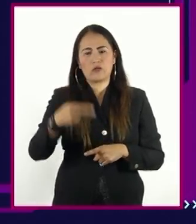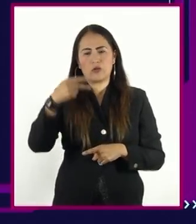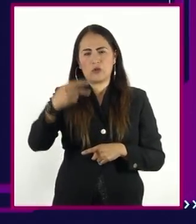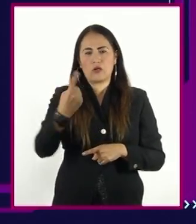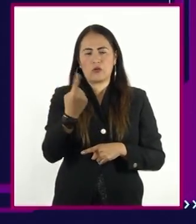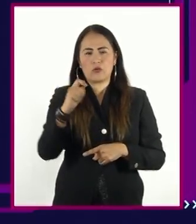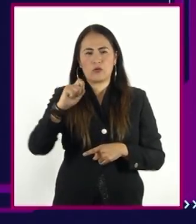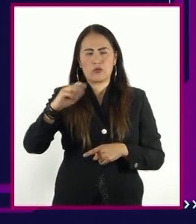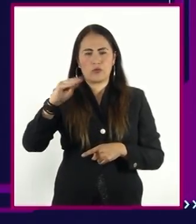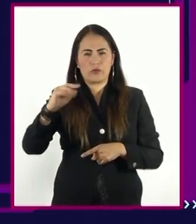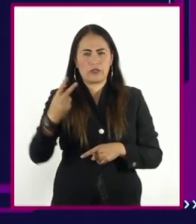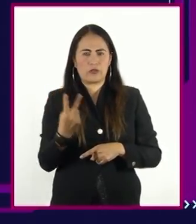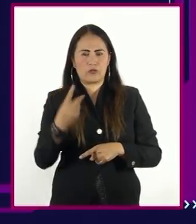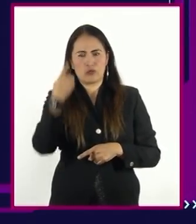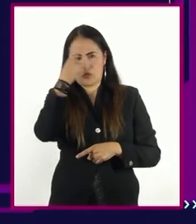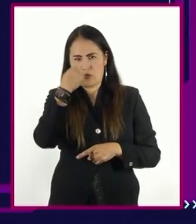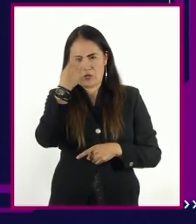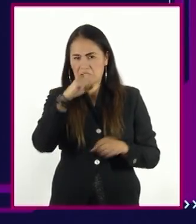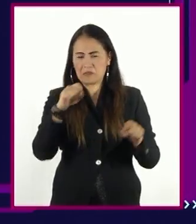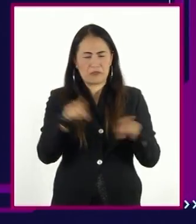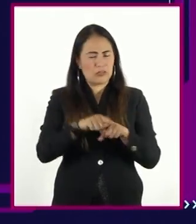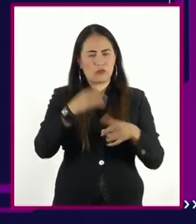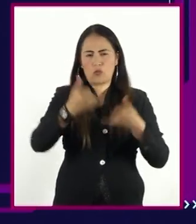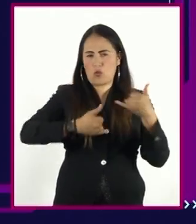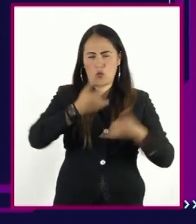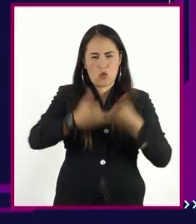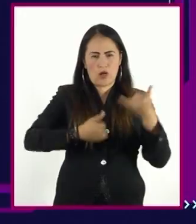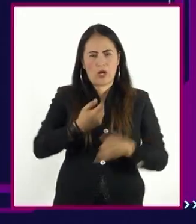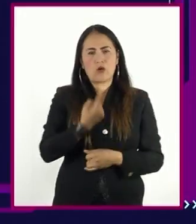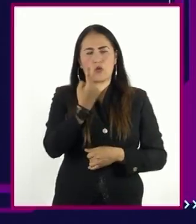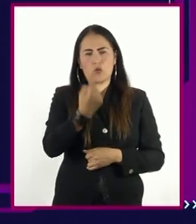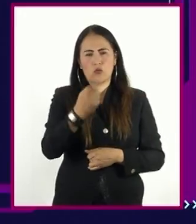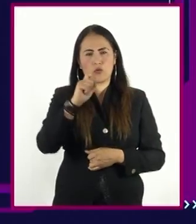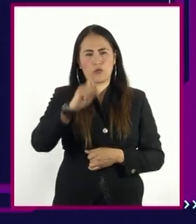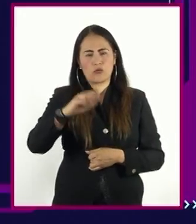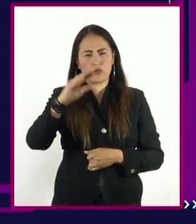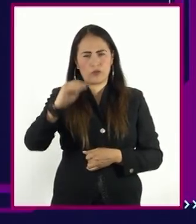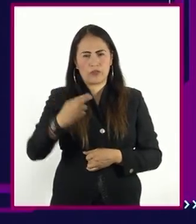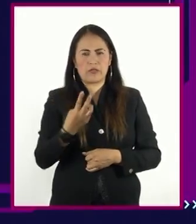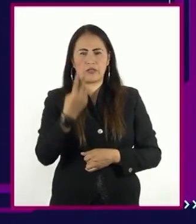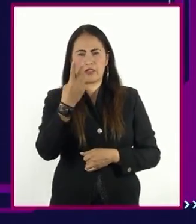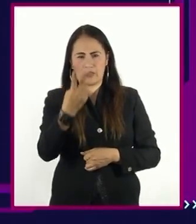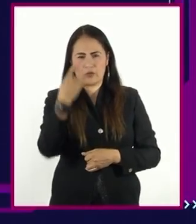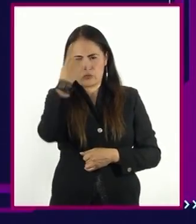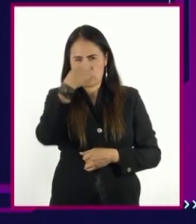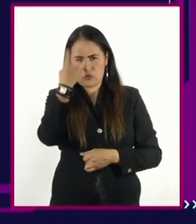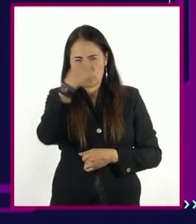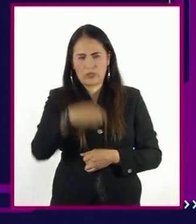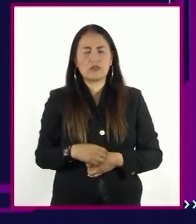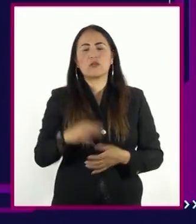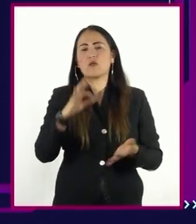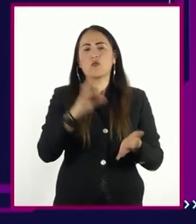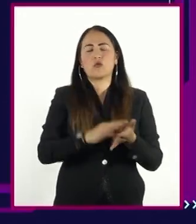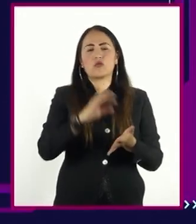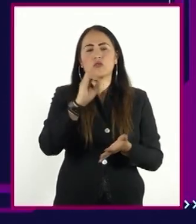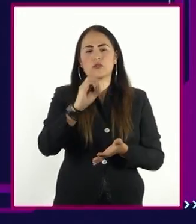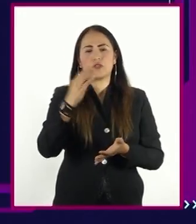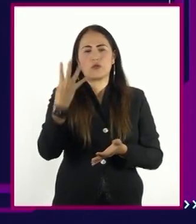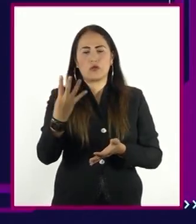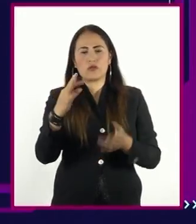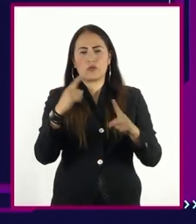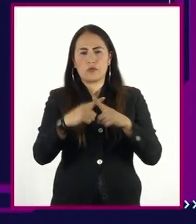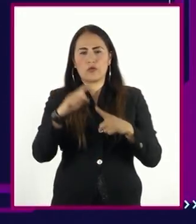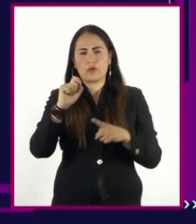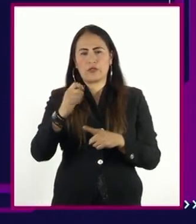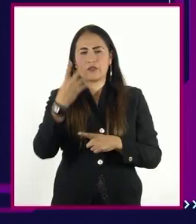horas, que se repite en jugar 1.92 horas. 4 centésimos por 24